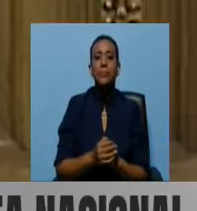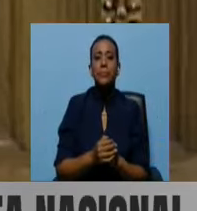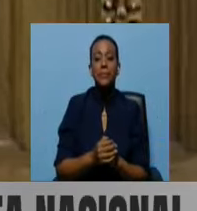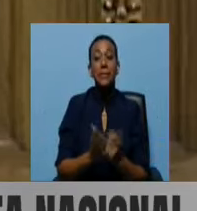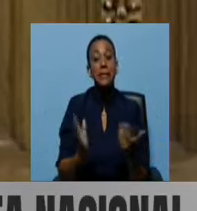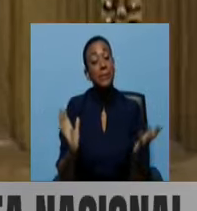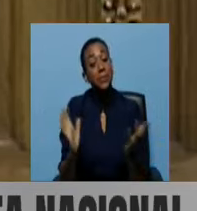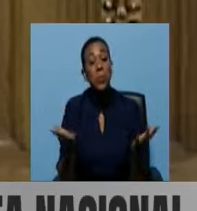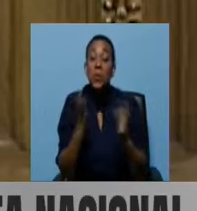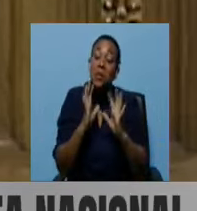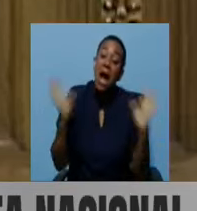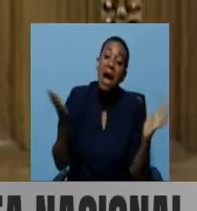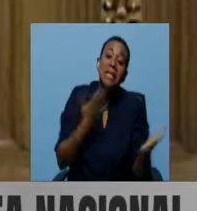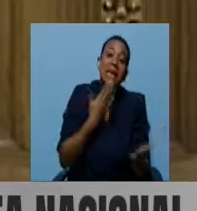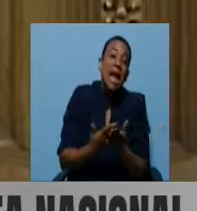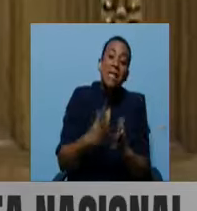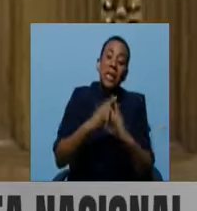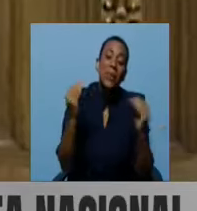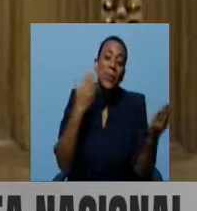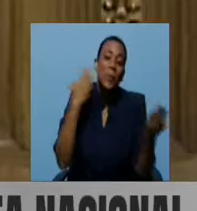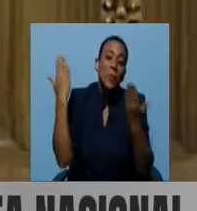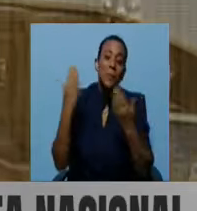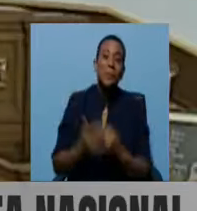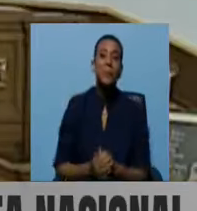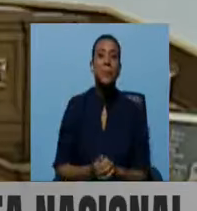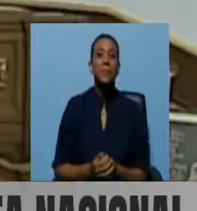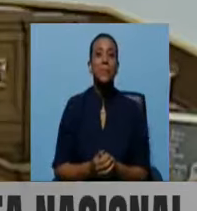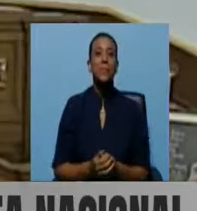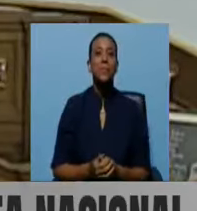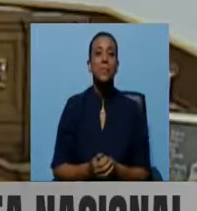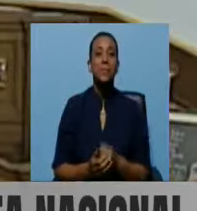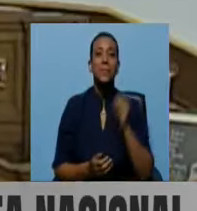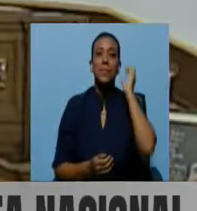Y nada, muchas gracias por todo.